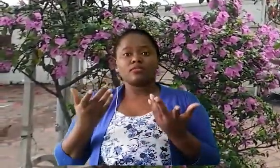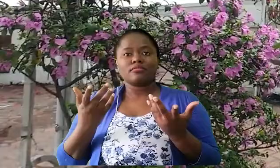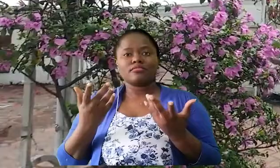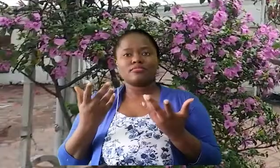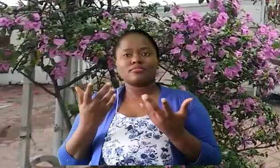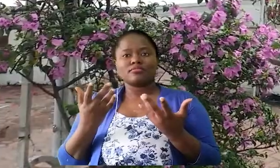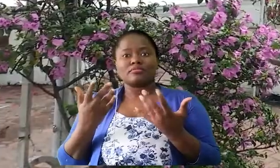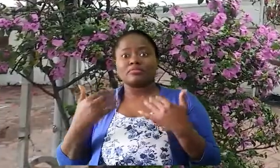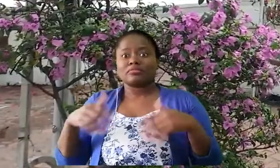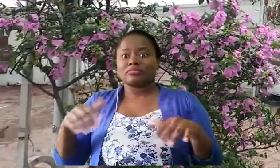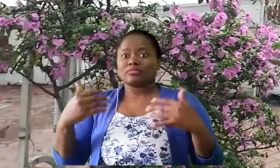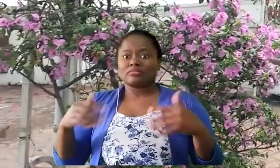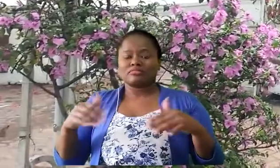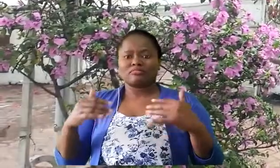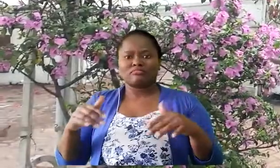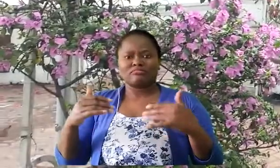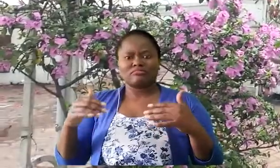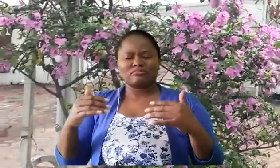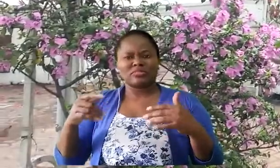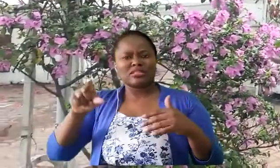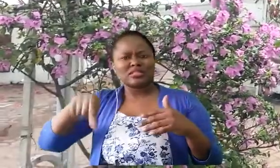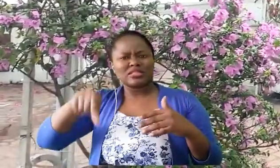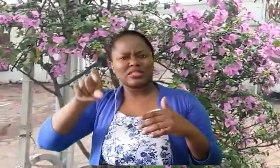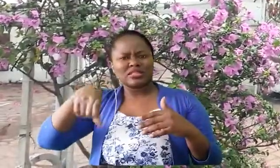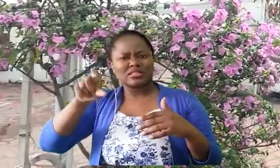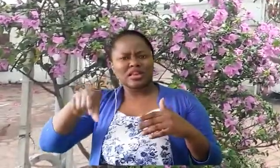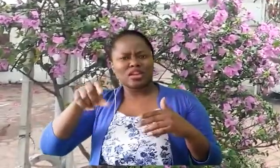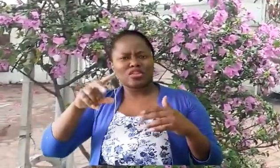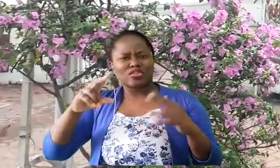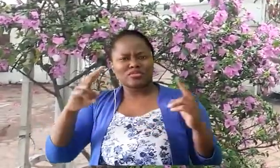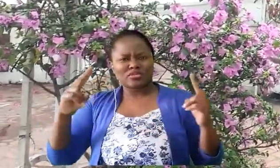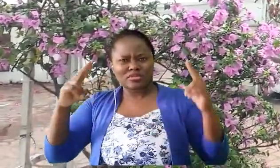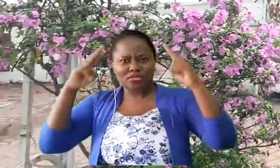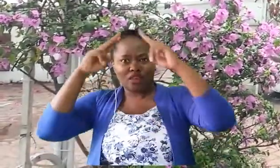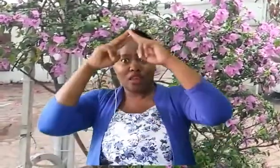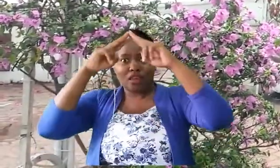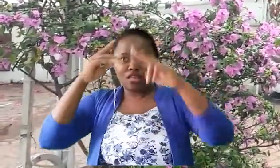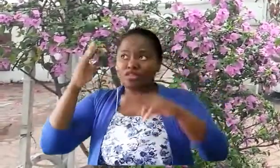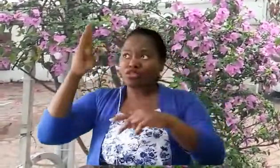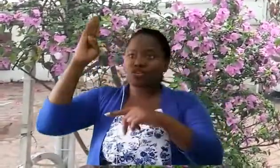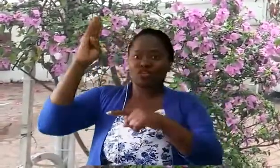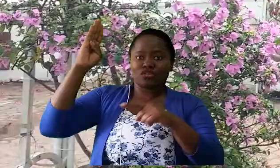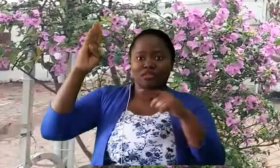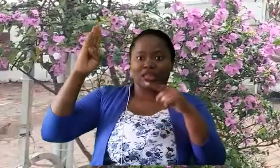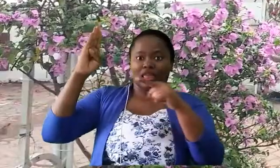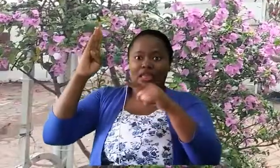necesario. El ser necesario es Dios porque todo lo que existe depende de él.